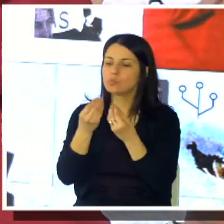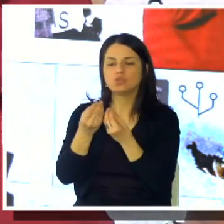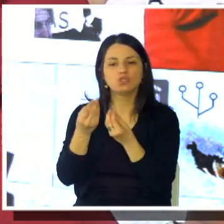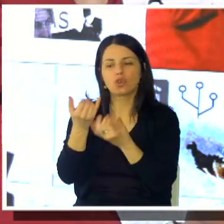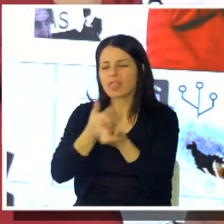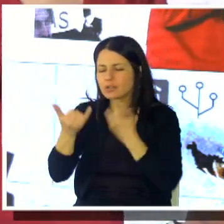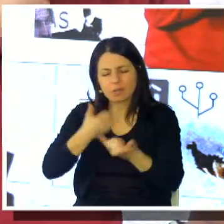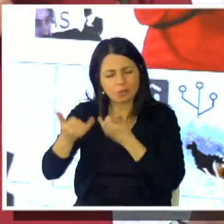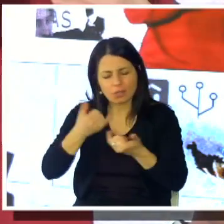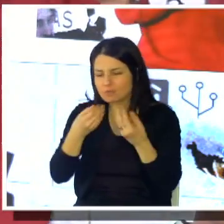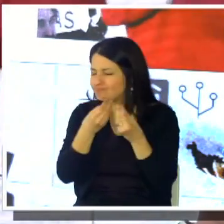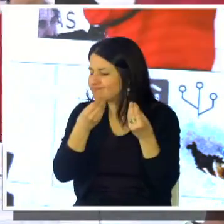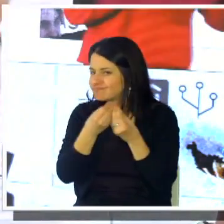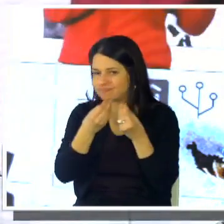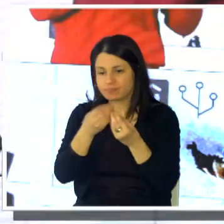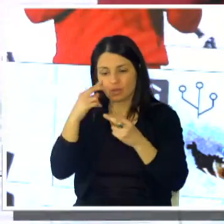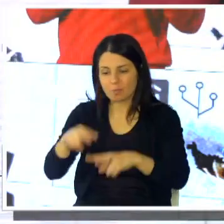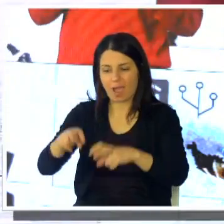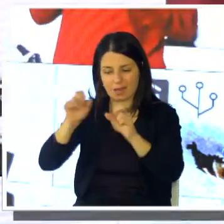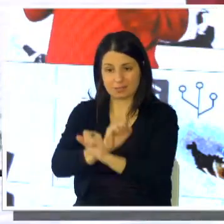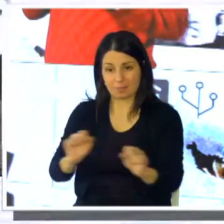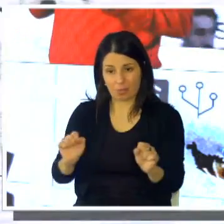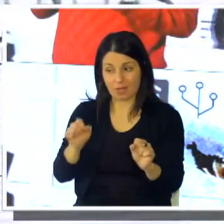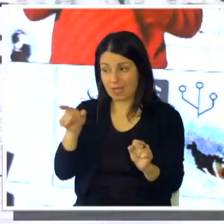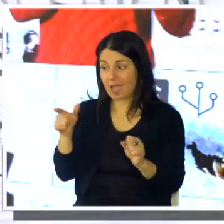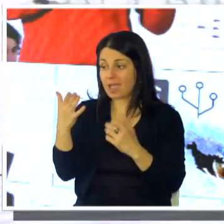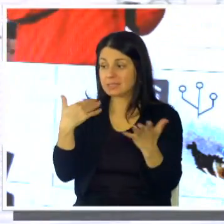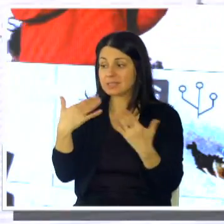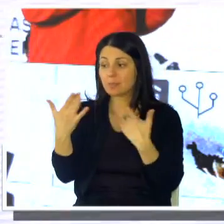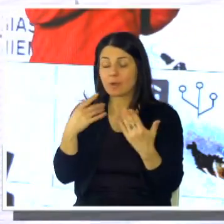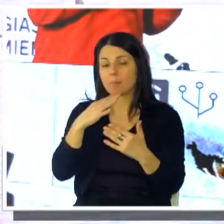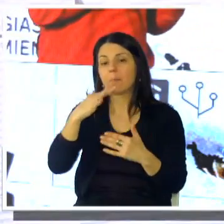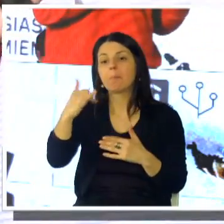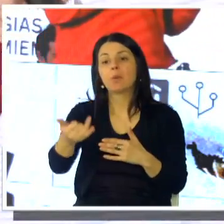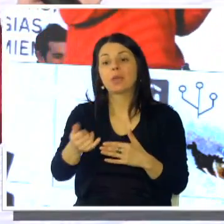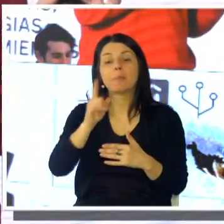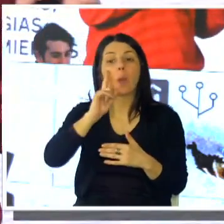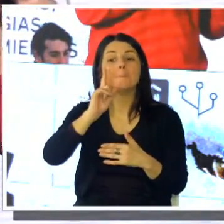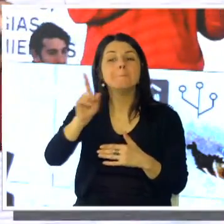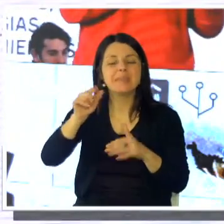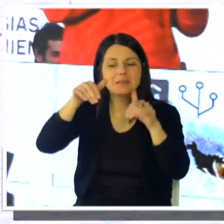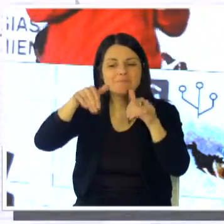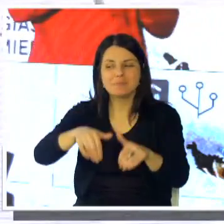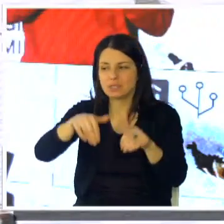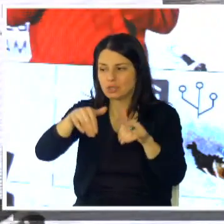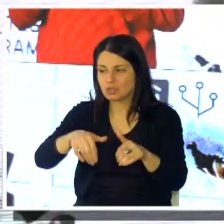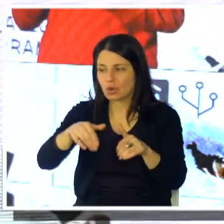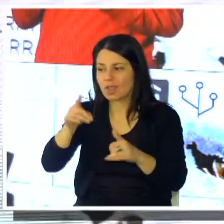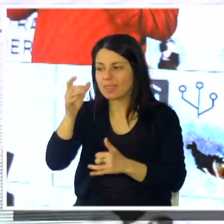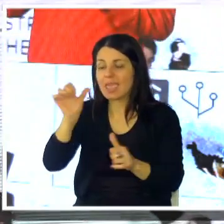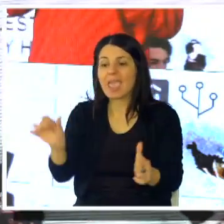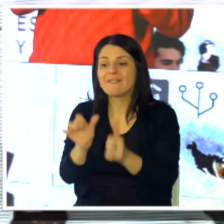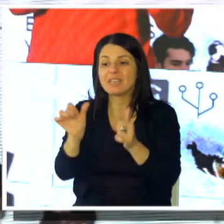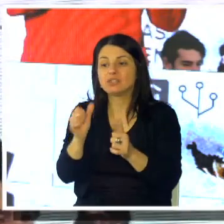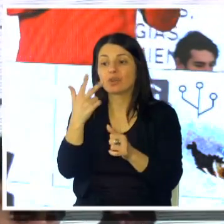y analizar esos datos. Aquí estamos hablando que, por ejemplo, de 1.000 millones de eventos cada 3 días.